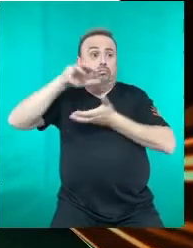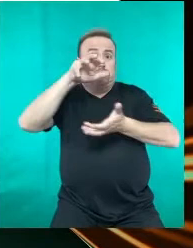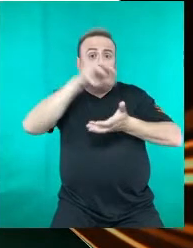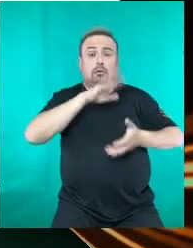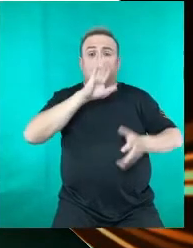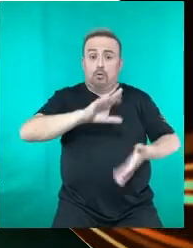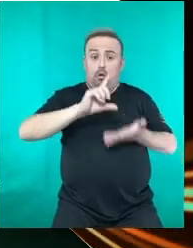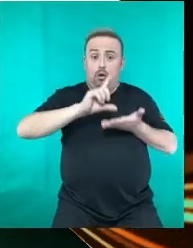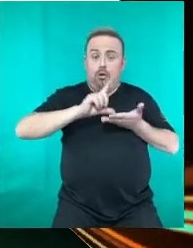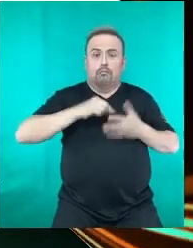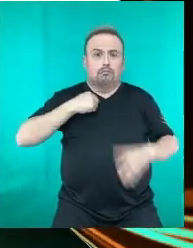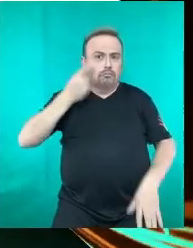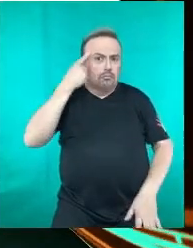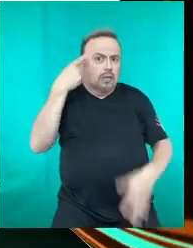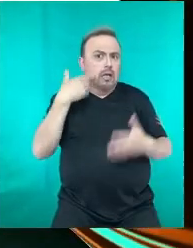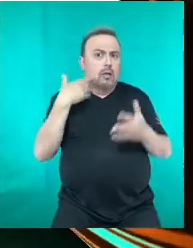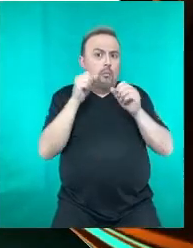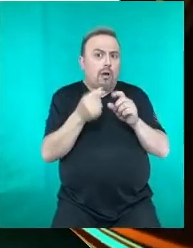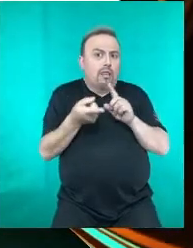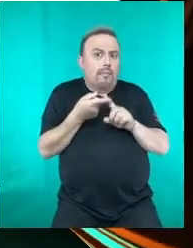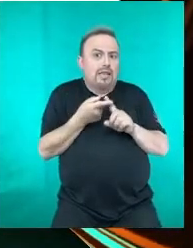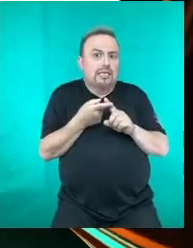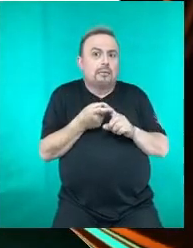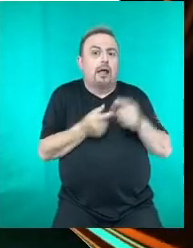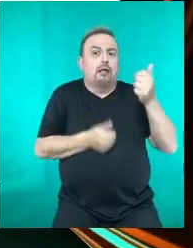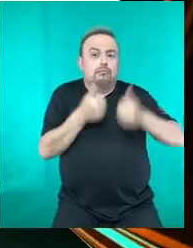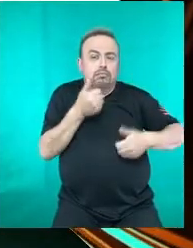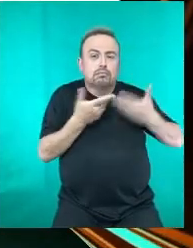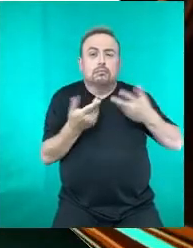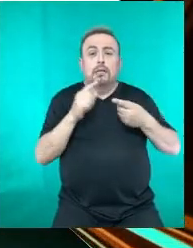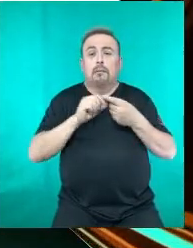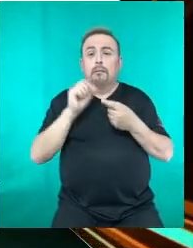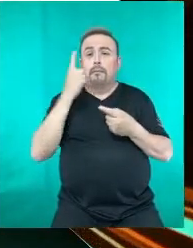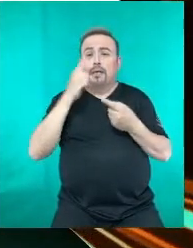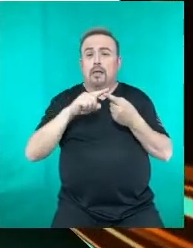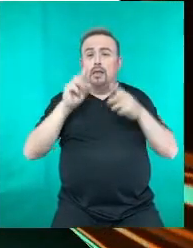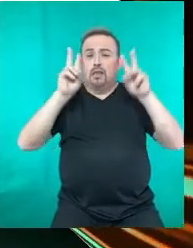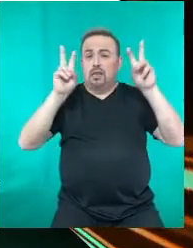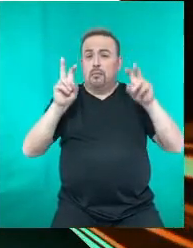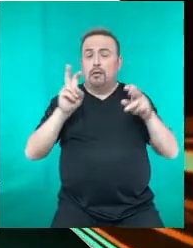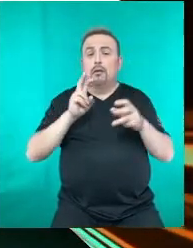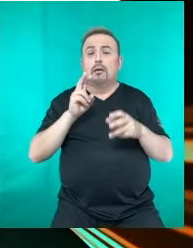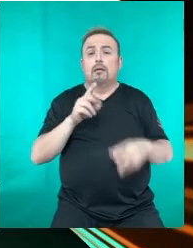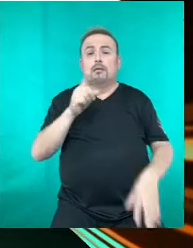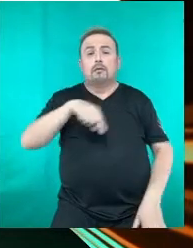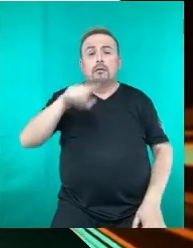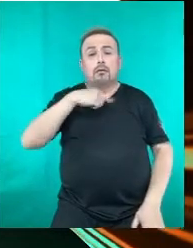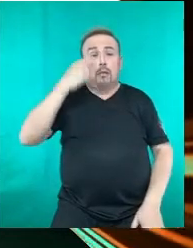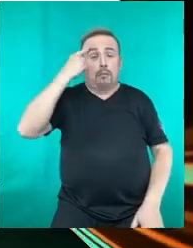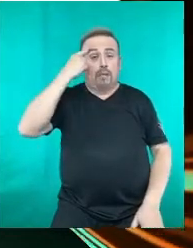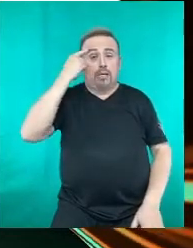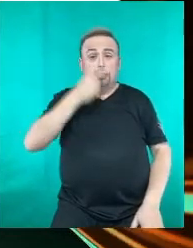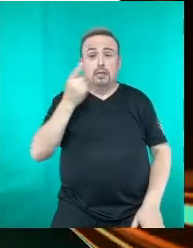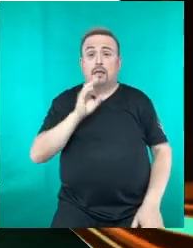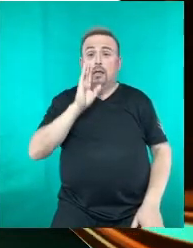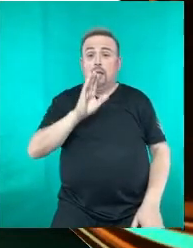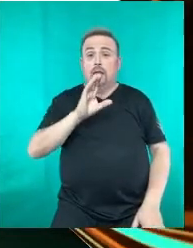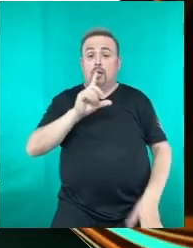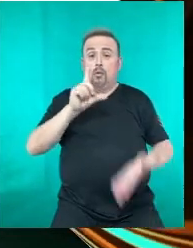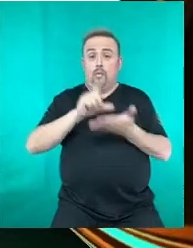podrían tener participación. El primer tema, piensen que esto va a estar en un ambiente marino, así